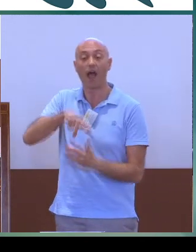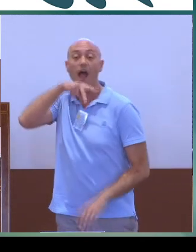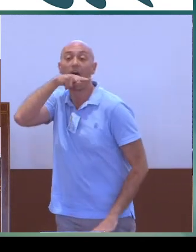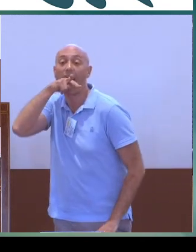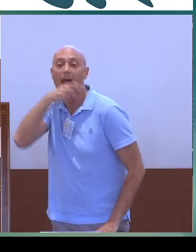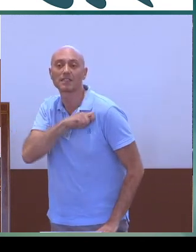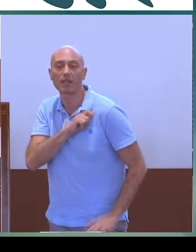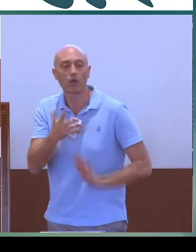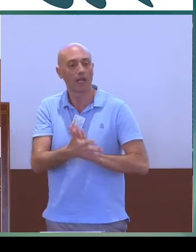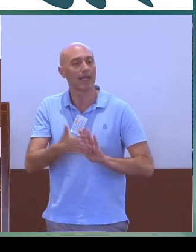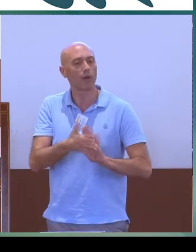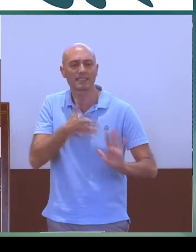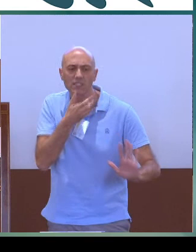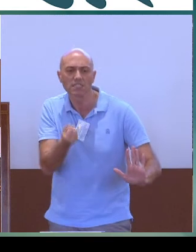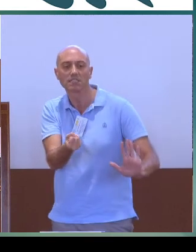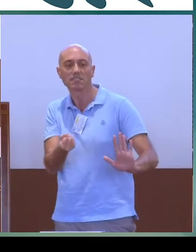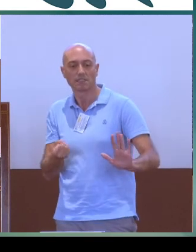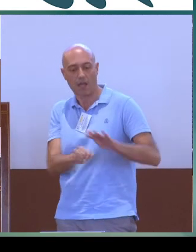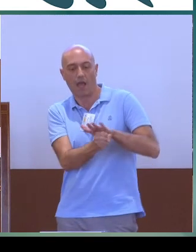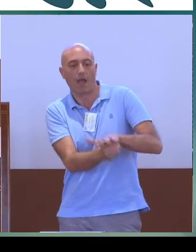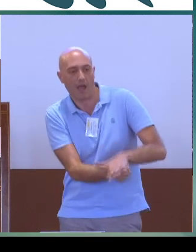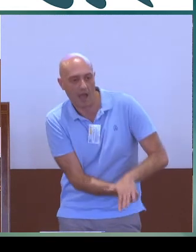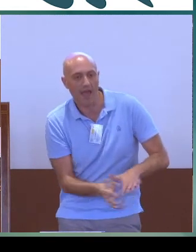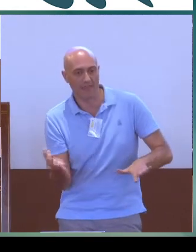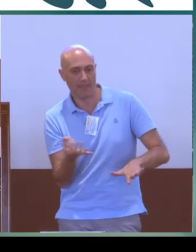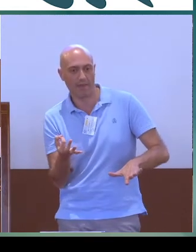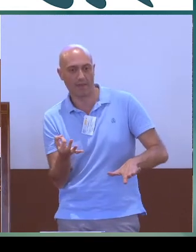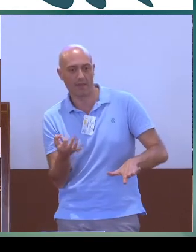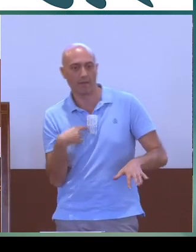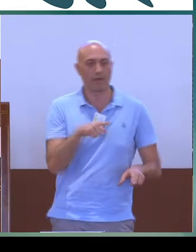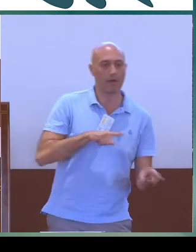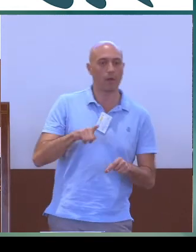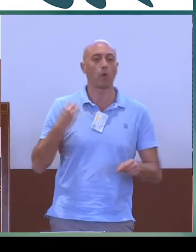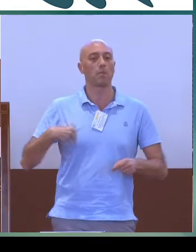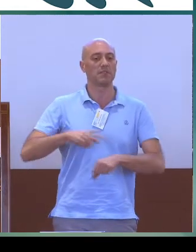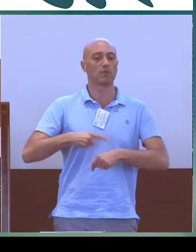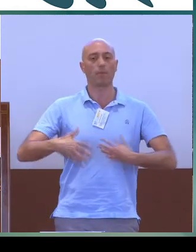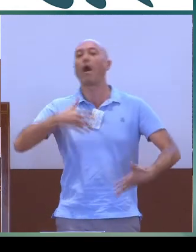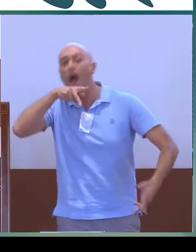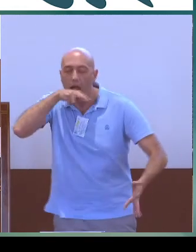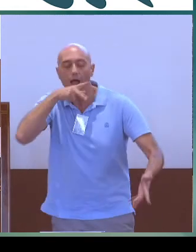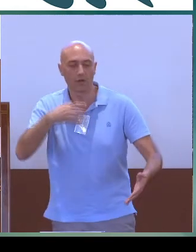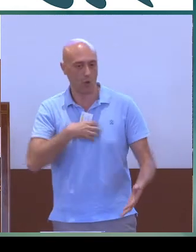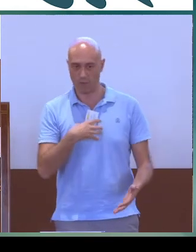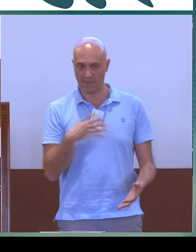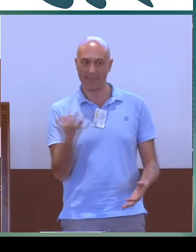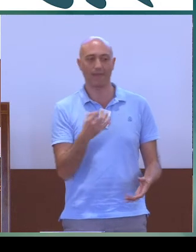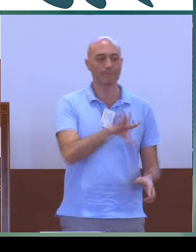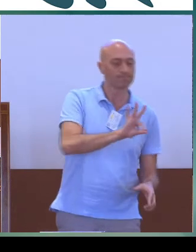lenguas cuando tenemos que cambiar de nuestra primera lengua para nuestra segunda y también en la dirección